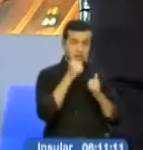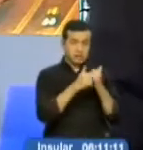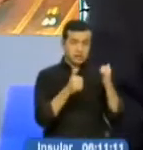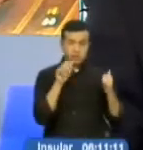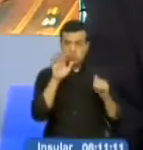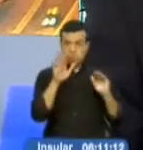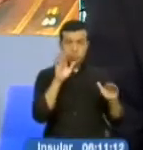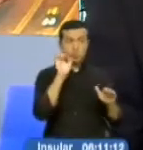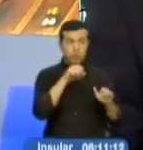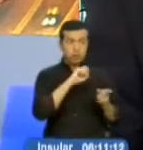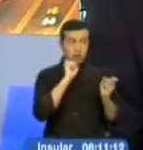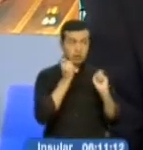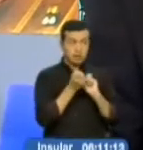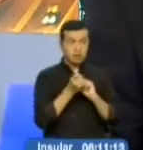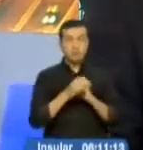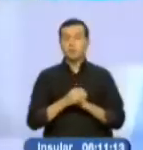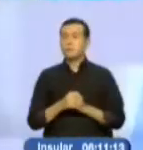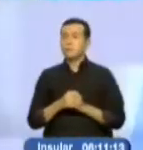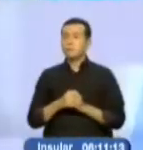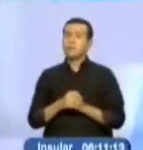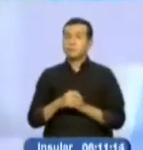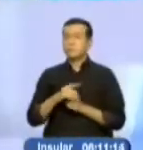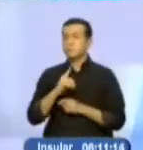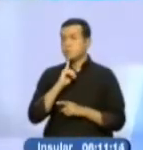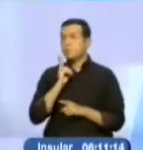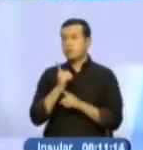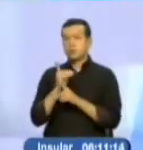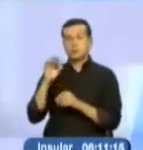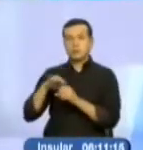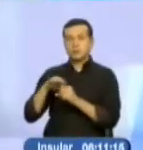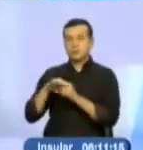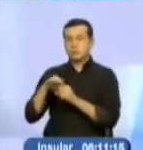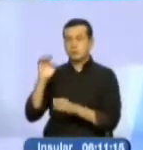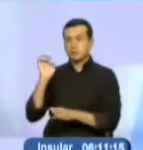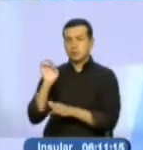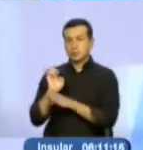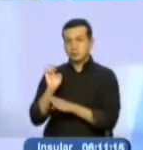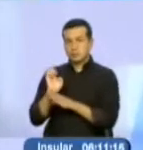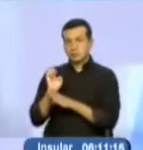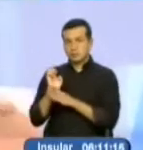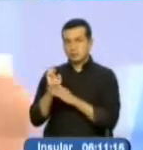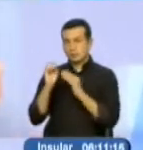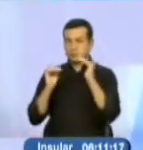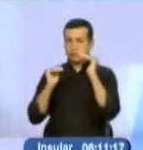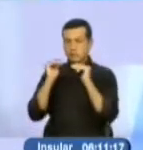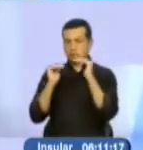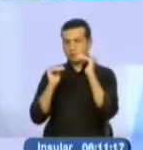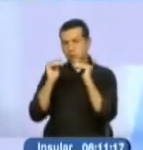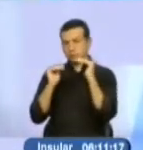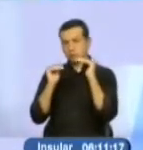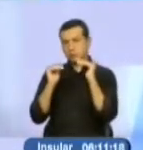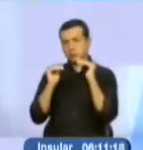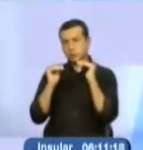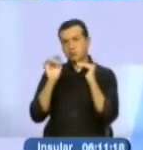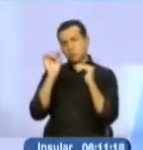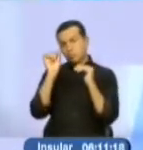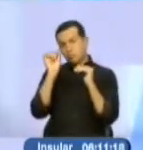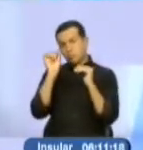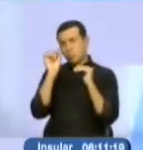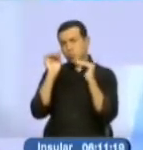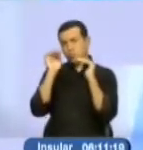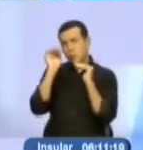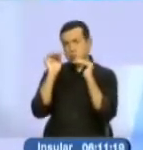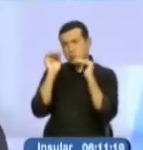y otro efectivamente la elección del ecuador ha sido estrecha con un par de puntos que han